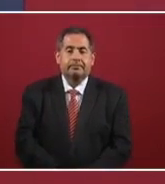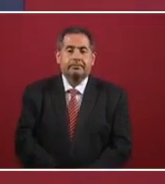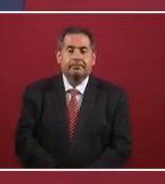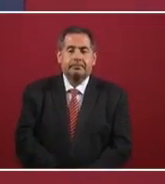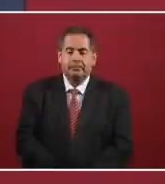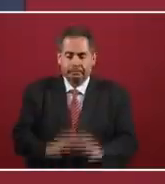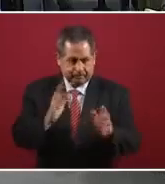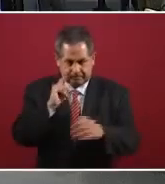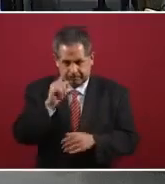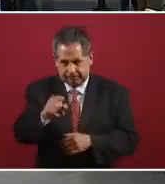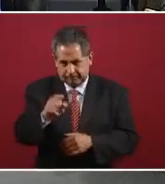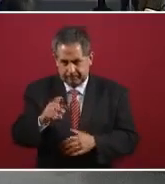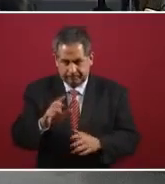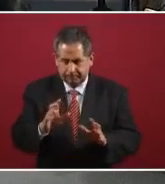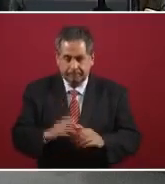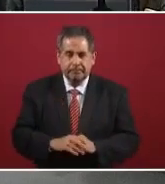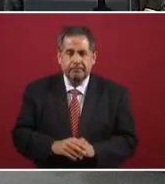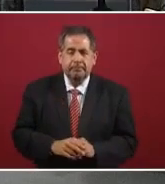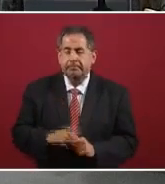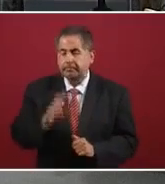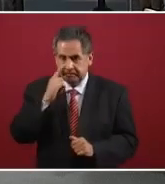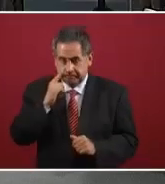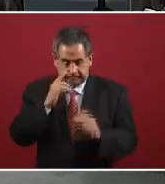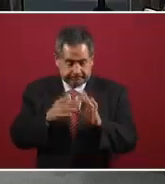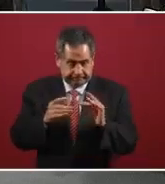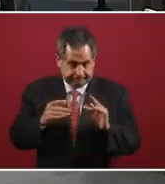A ver, bueno, mire,